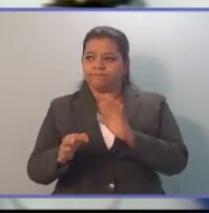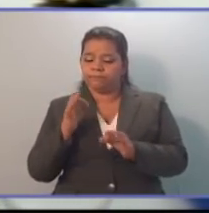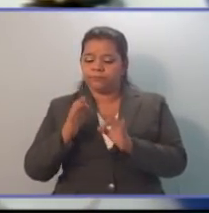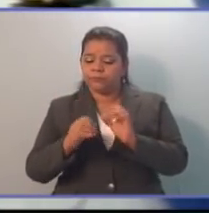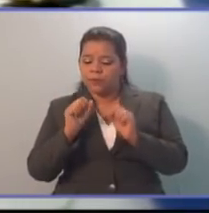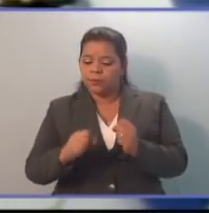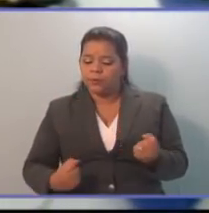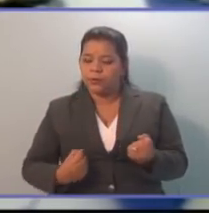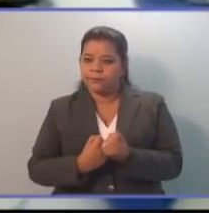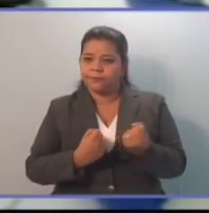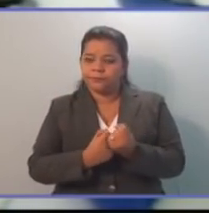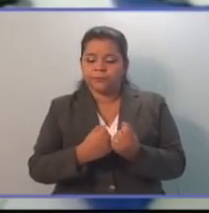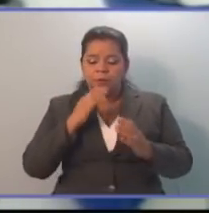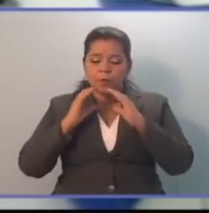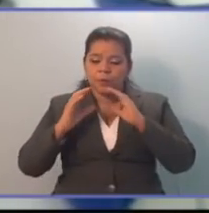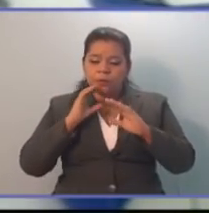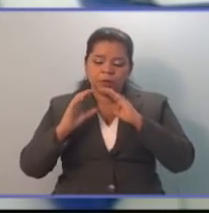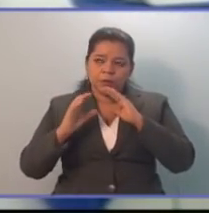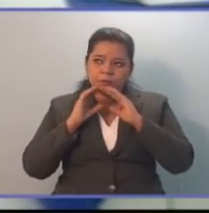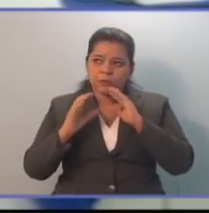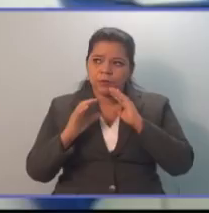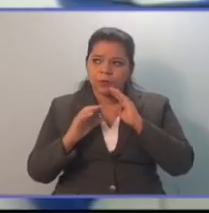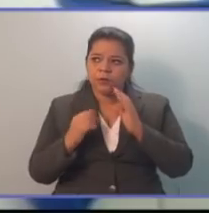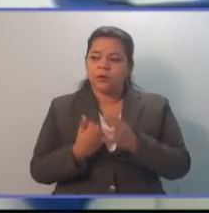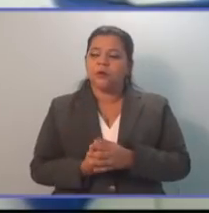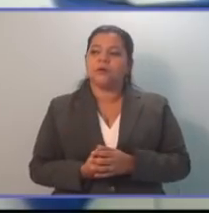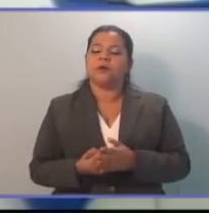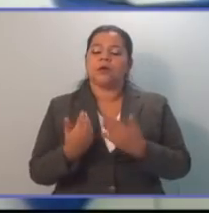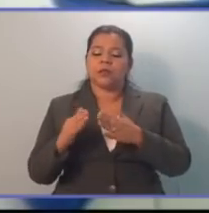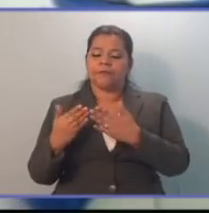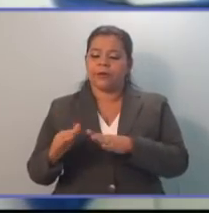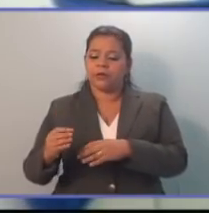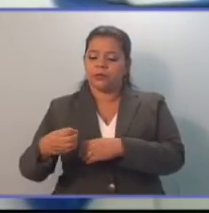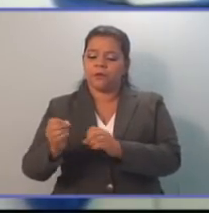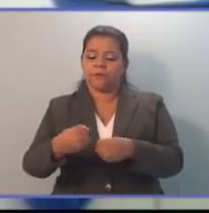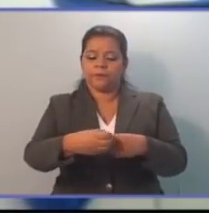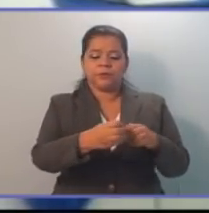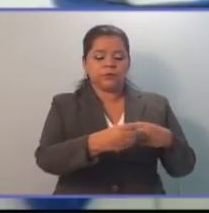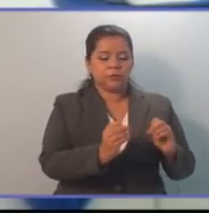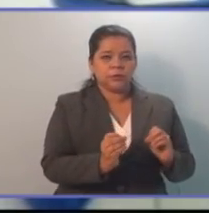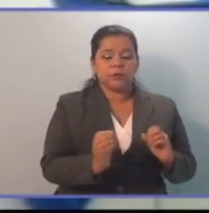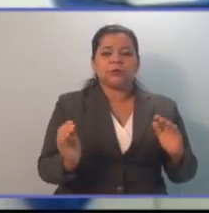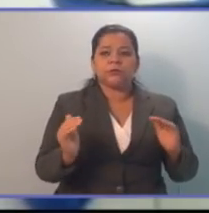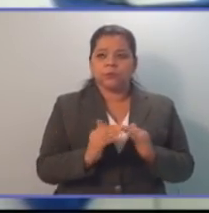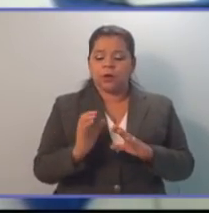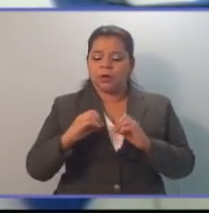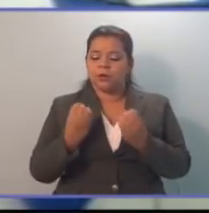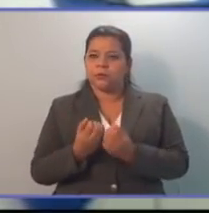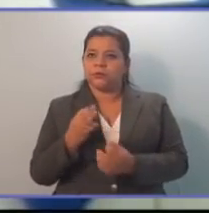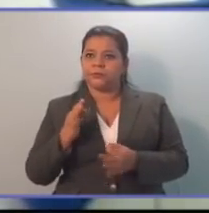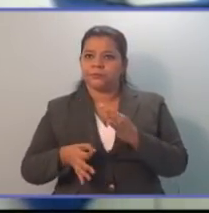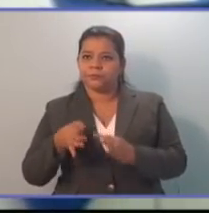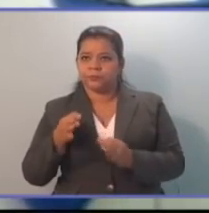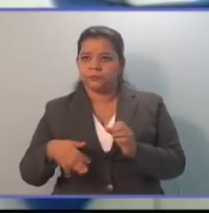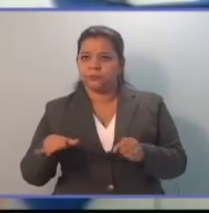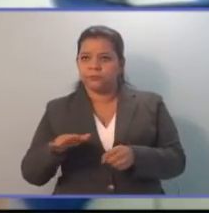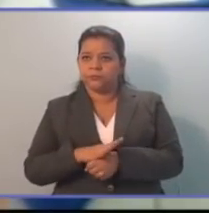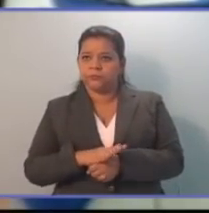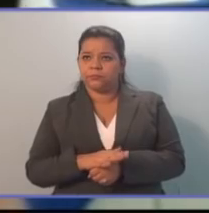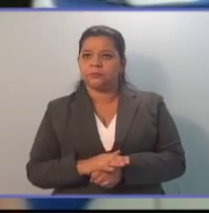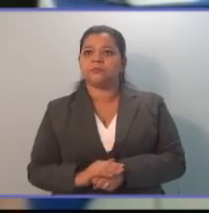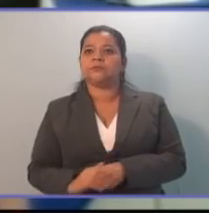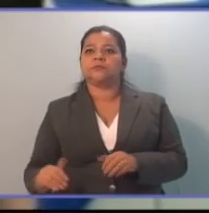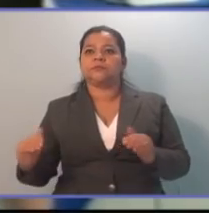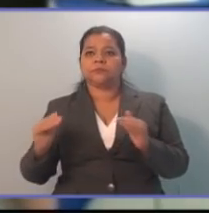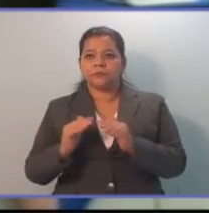fortalecer la comunicación entre las salas, los magistrados como tal y el órgano judicial en su totalidad. También